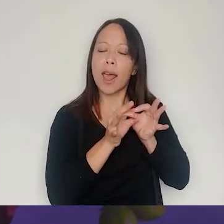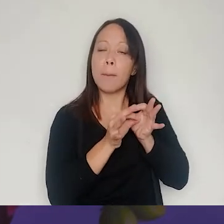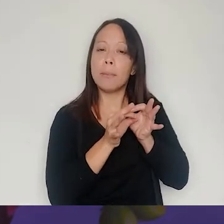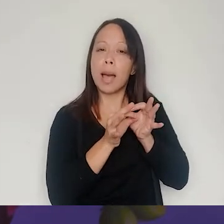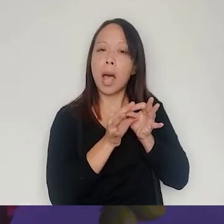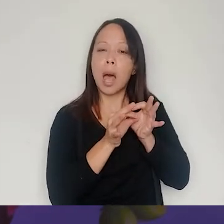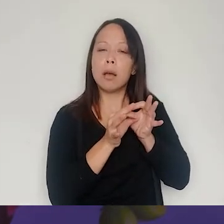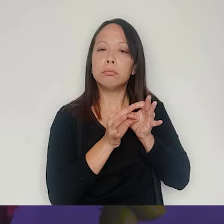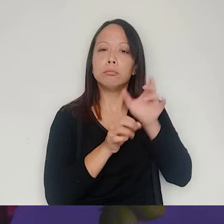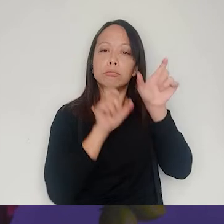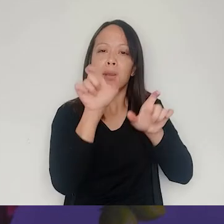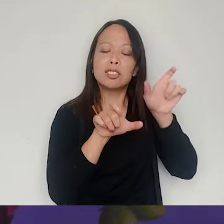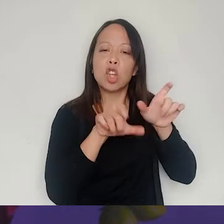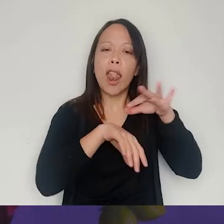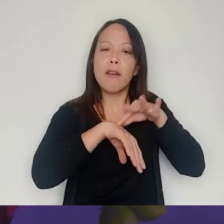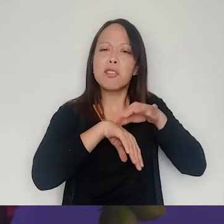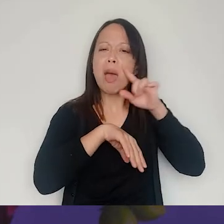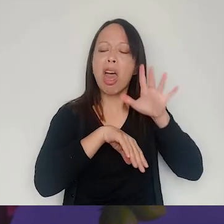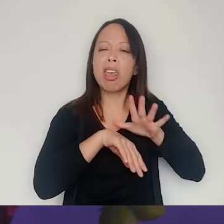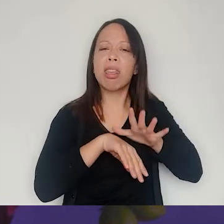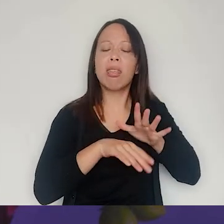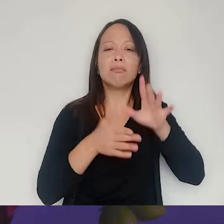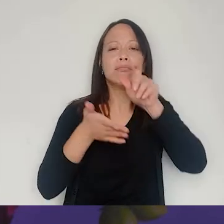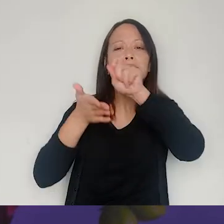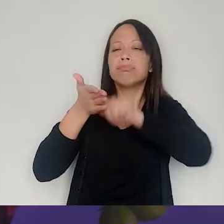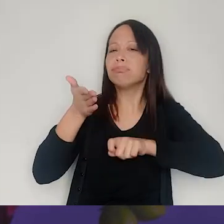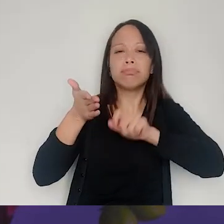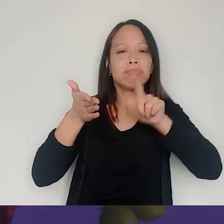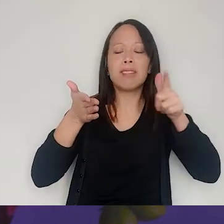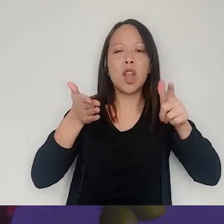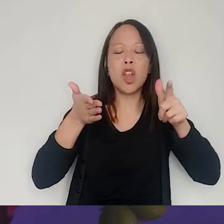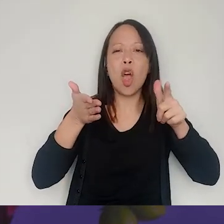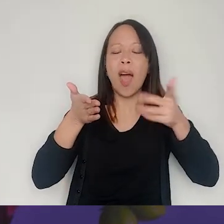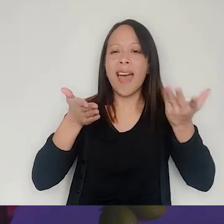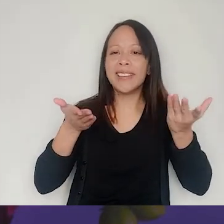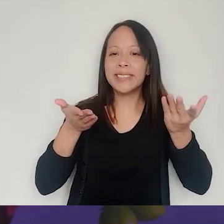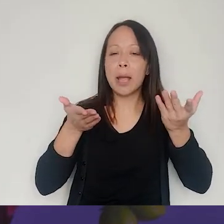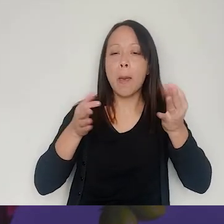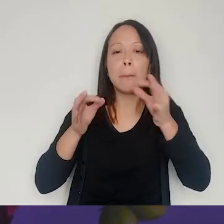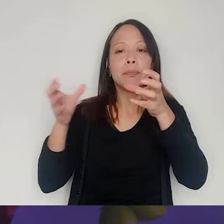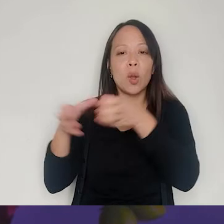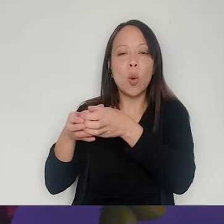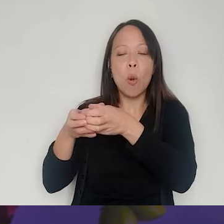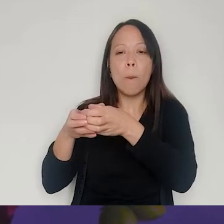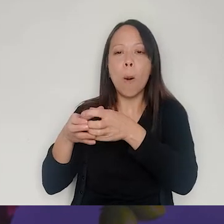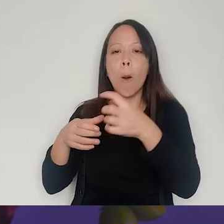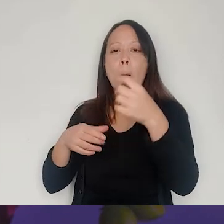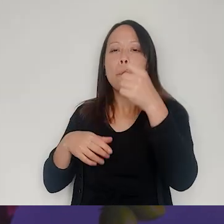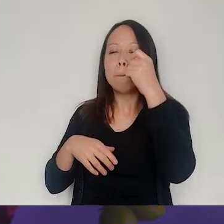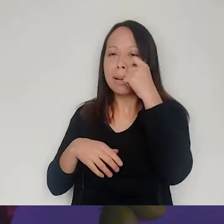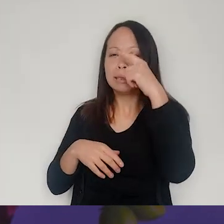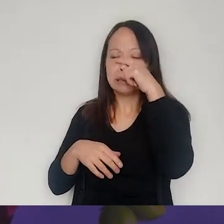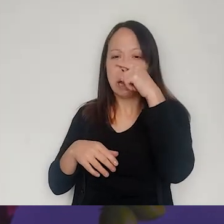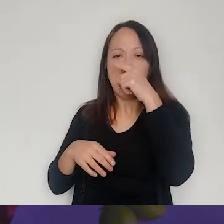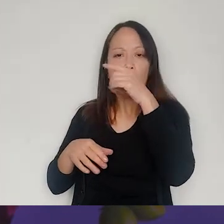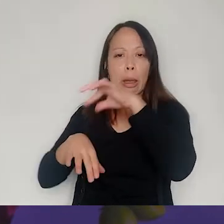sin diagnóstico, el cual funciona fundamentalmente con un comité asesor de 27 médicos de distintas disciplinas. Por supuesto, hay un número muy elevado